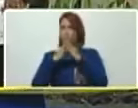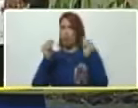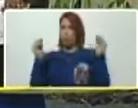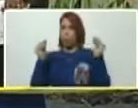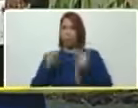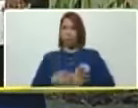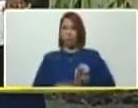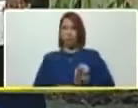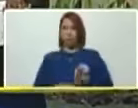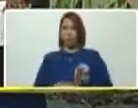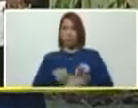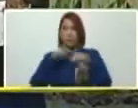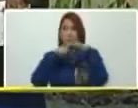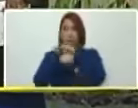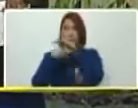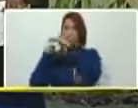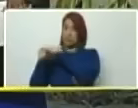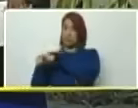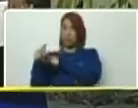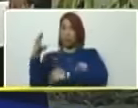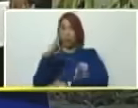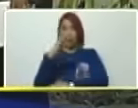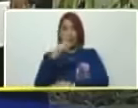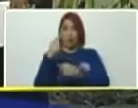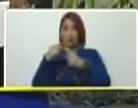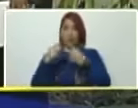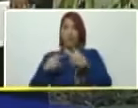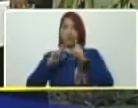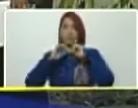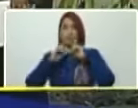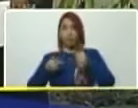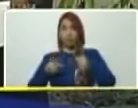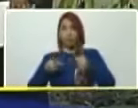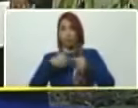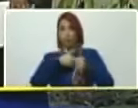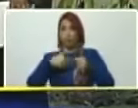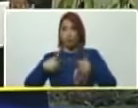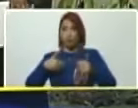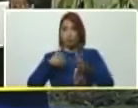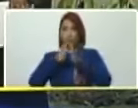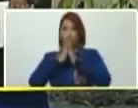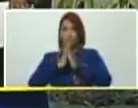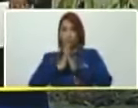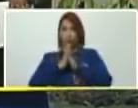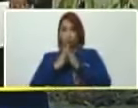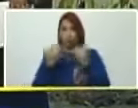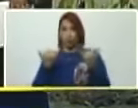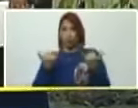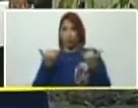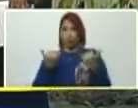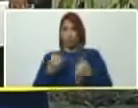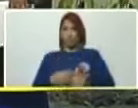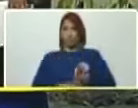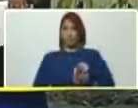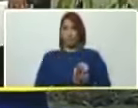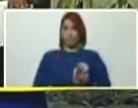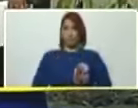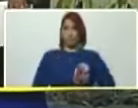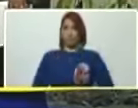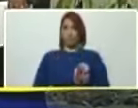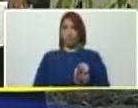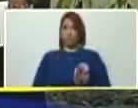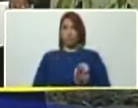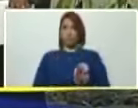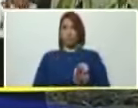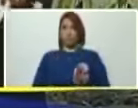ingresos a Caracas por las diferentes vías. Yo quisiera, mi comandante, que en esta oportunidad que estamos aquí, aquí